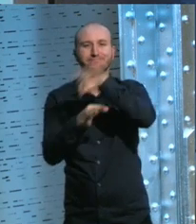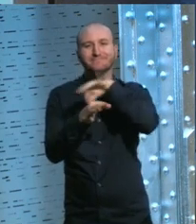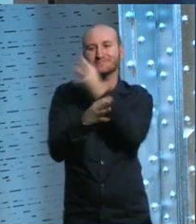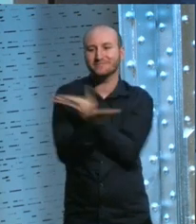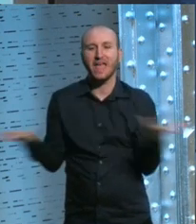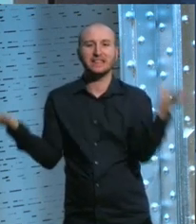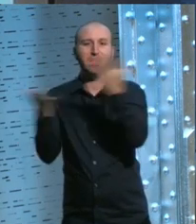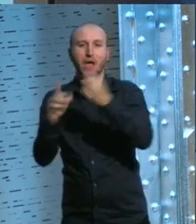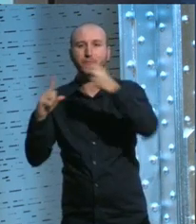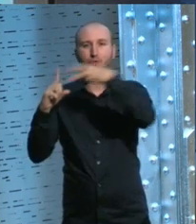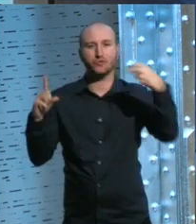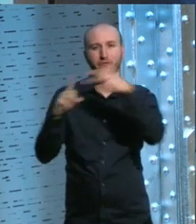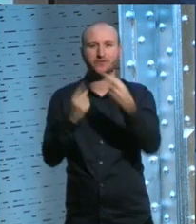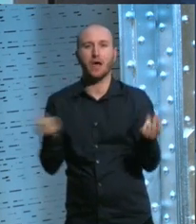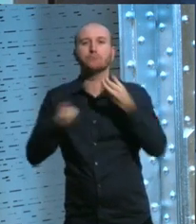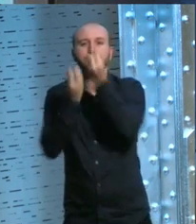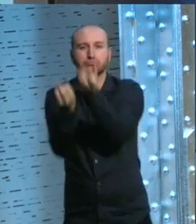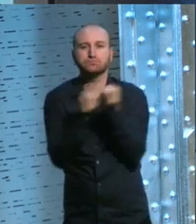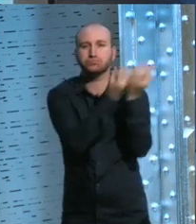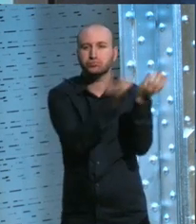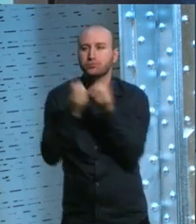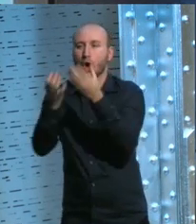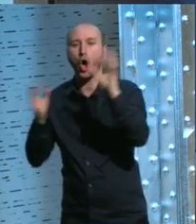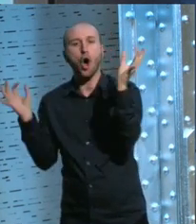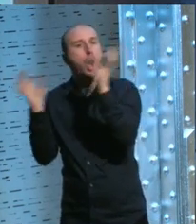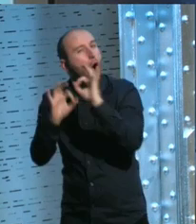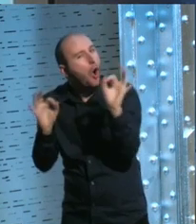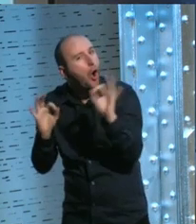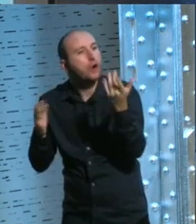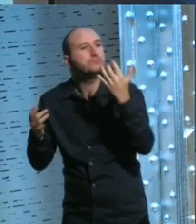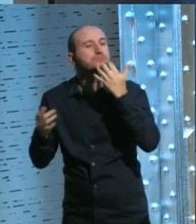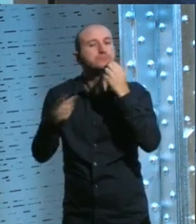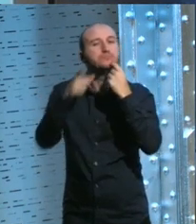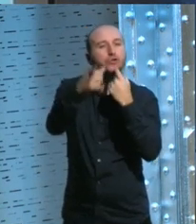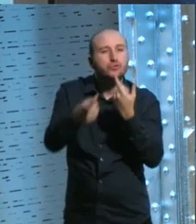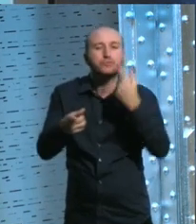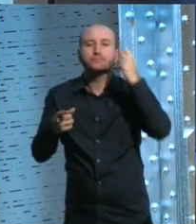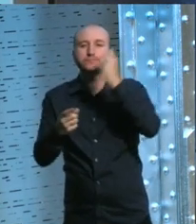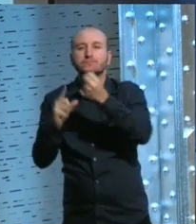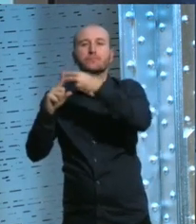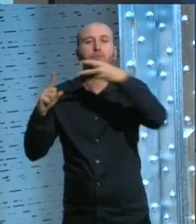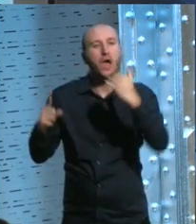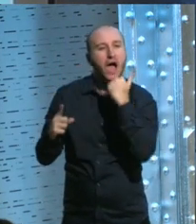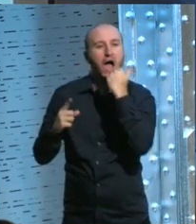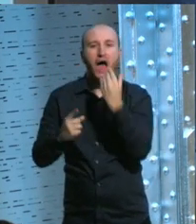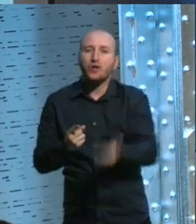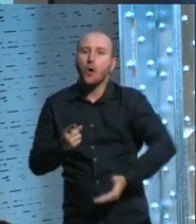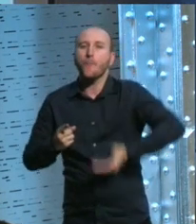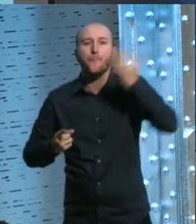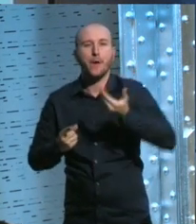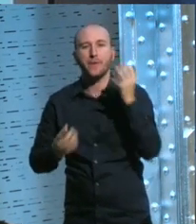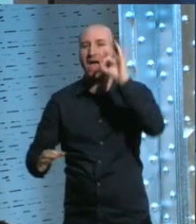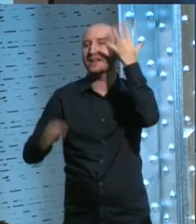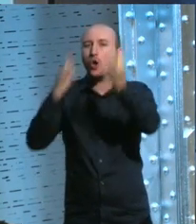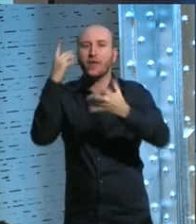vista? ¿O o lo que tú ves como elemento clave de la innovación es crowdworking? Es